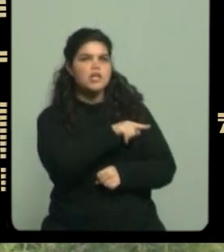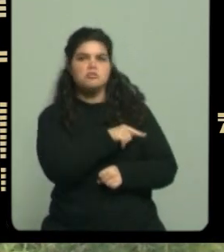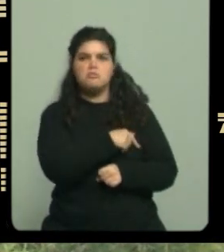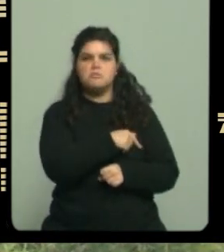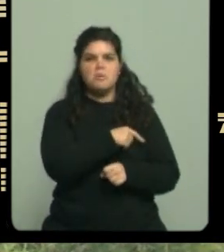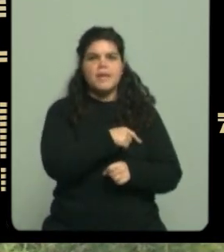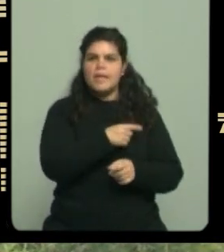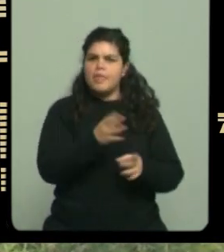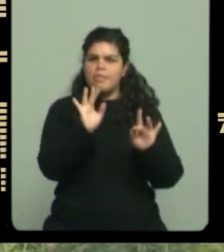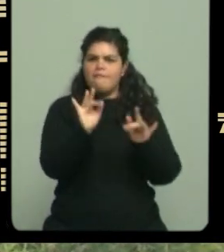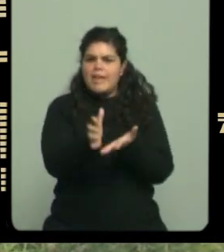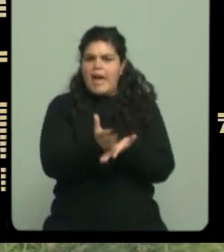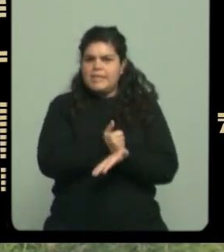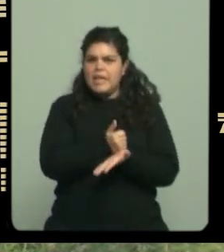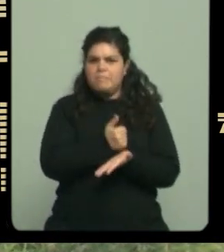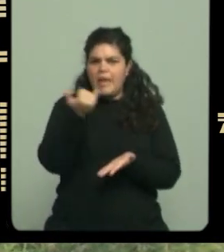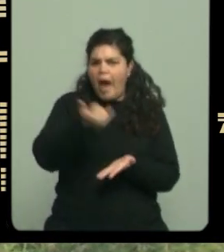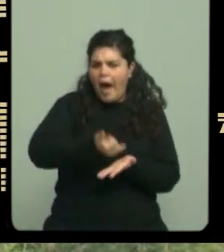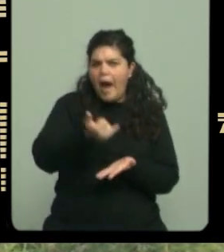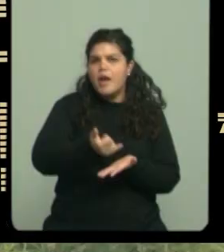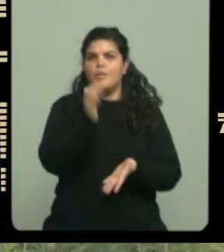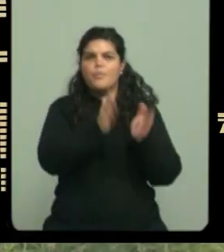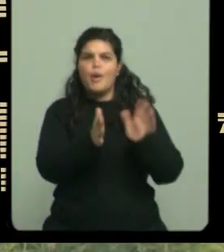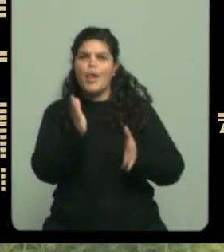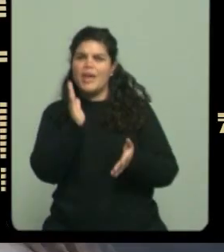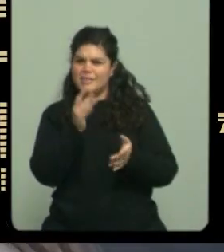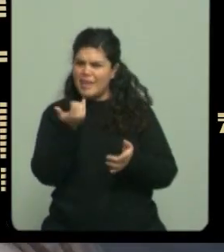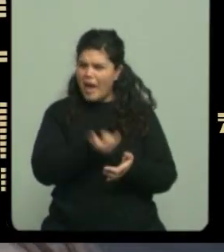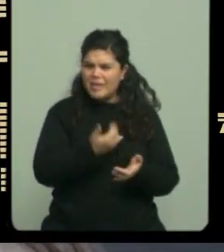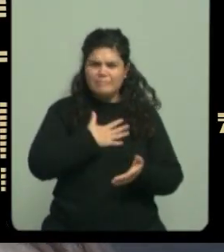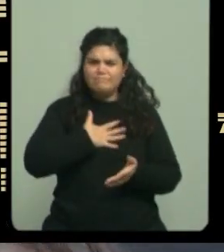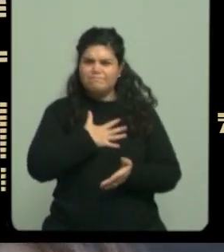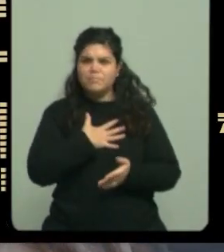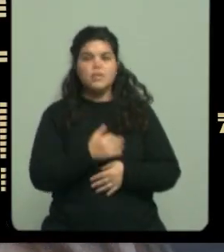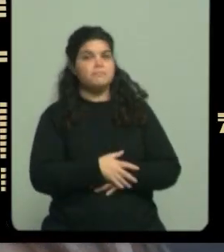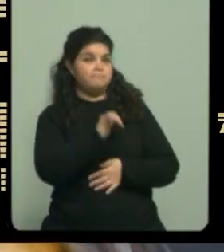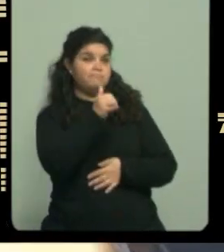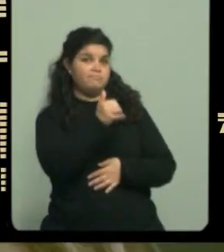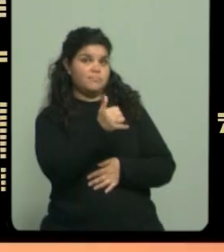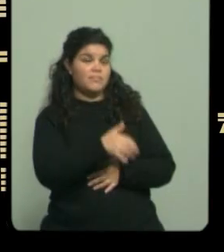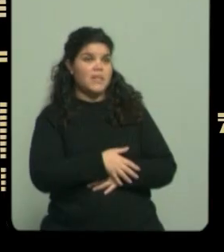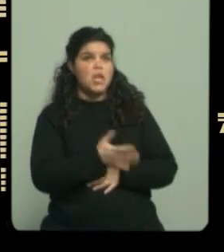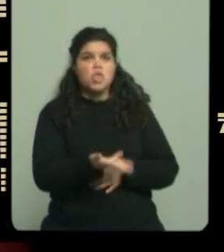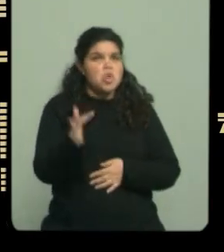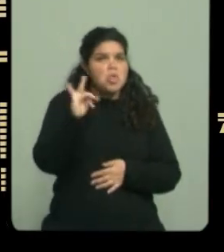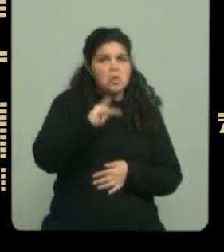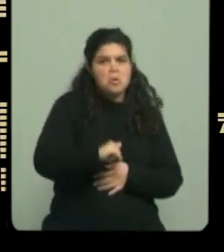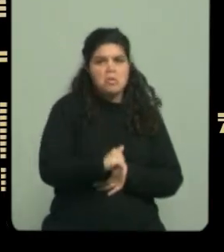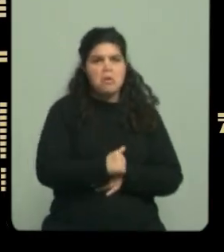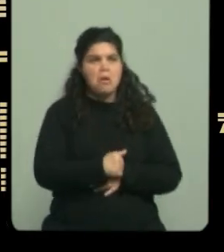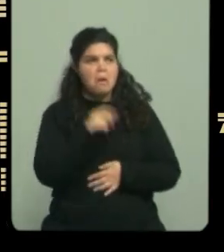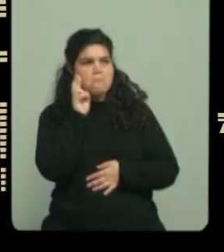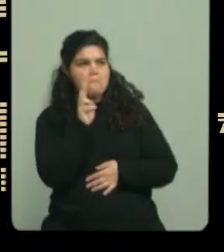laboral donde no se habla. Sí, porque al no tenerlo en el día a día, a